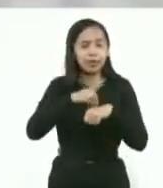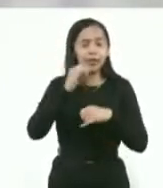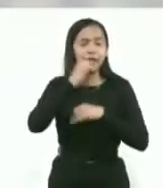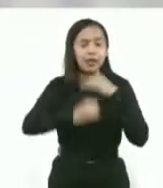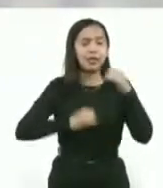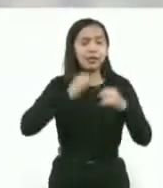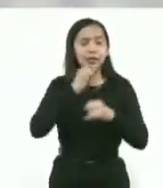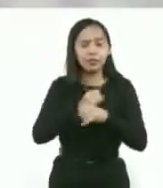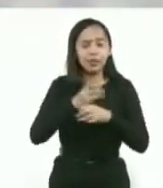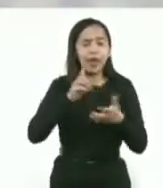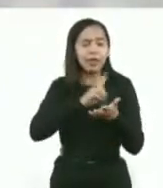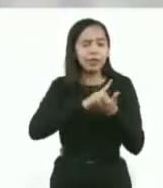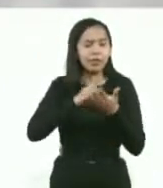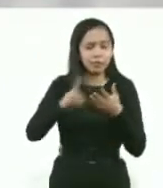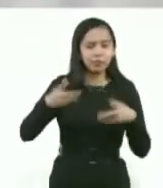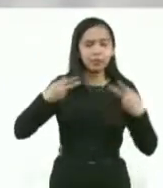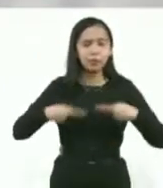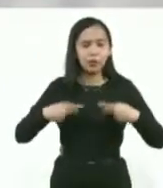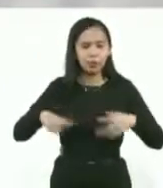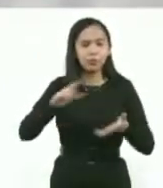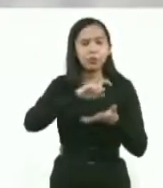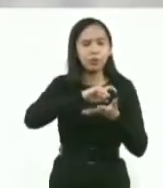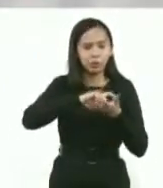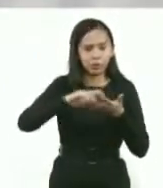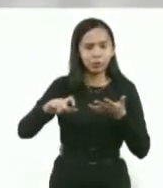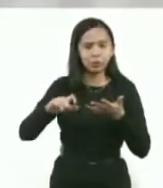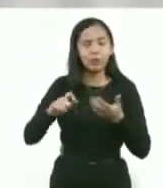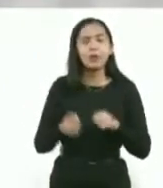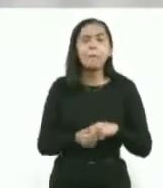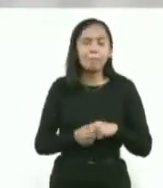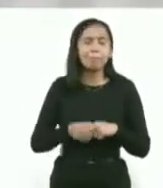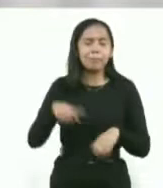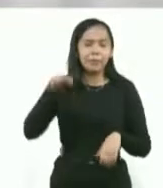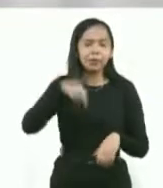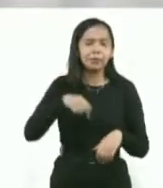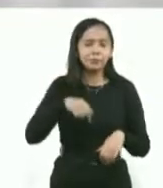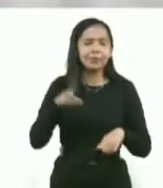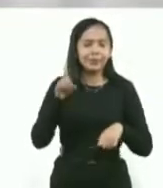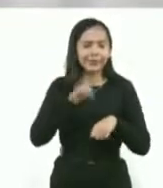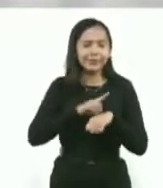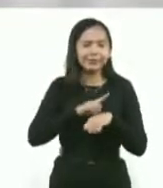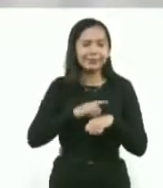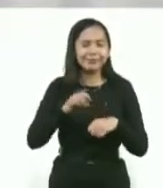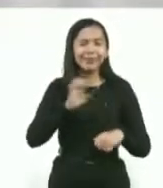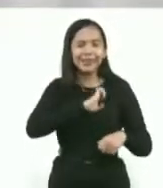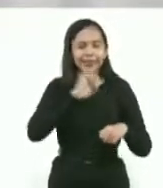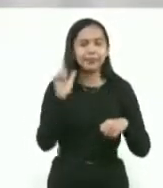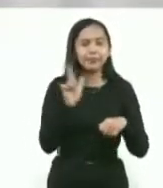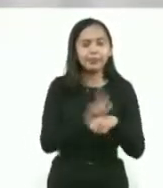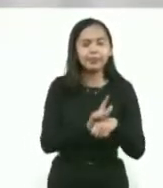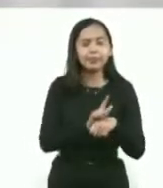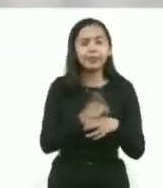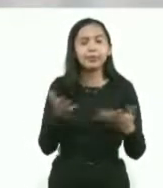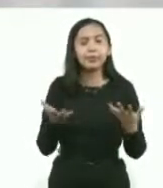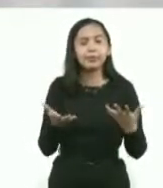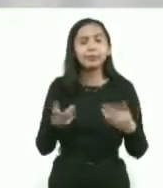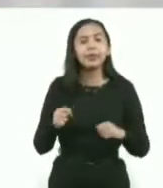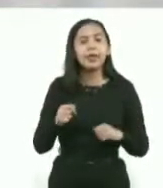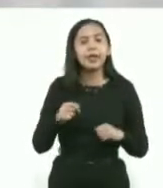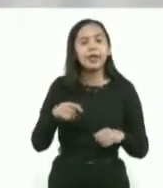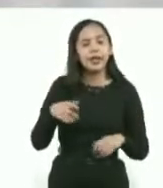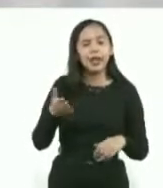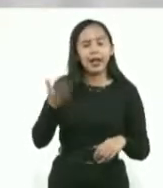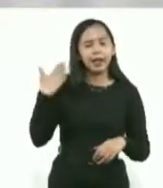los Derechos del Consumidor, el Día Internacional de los Derechos del Consumidor. Es una declaración que